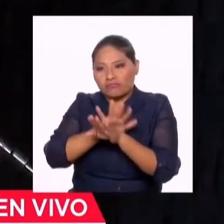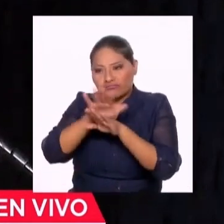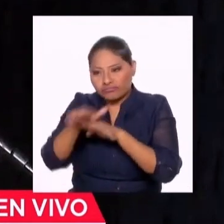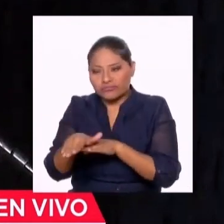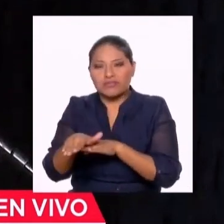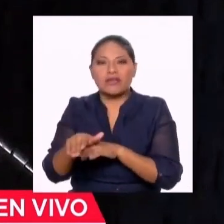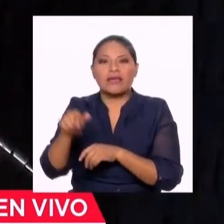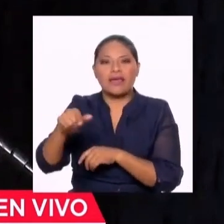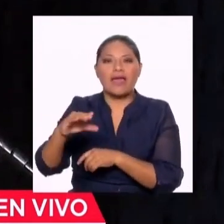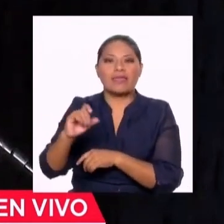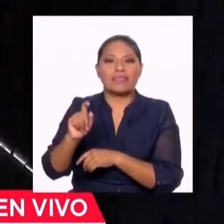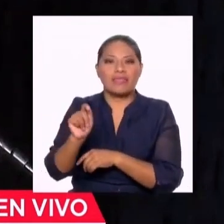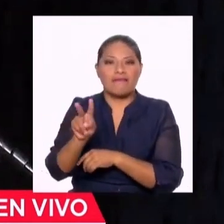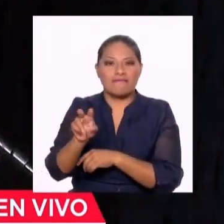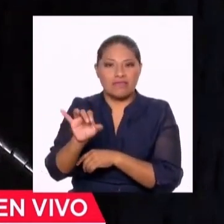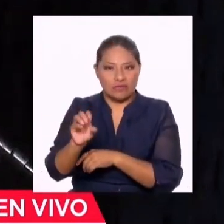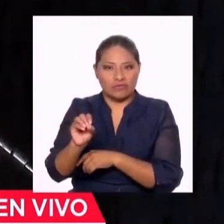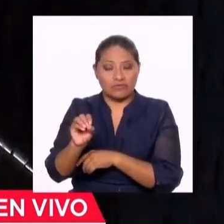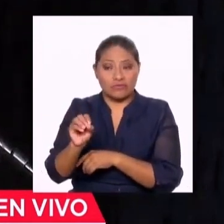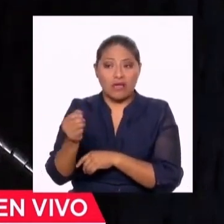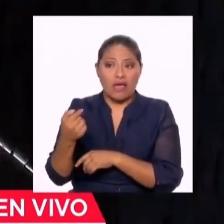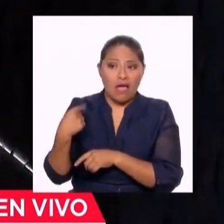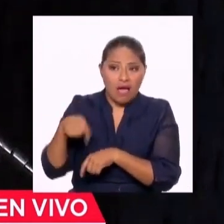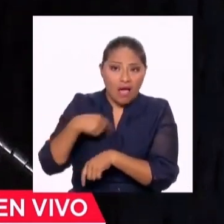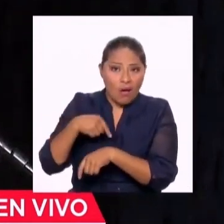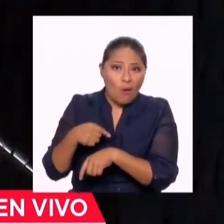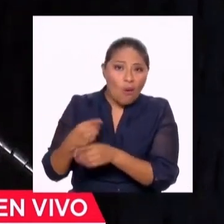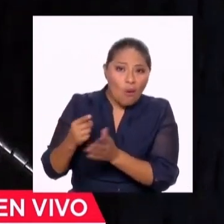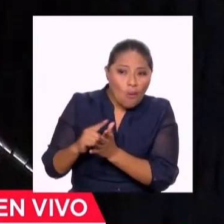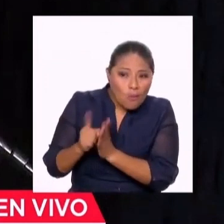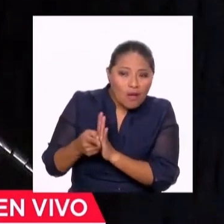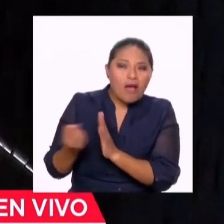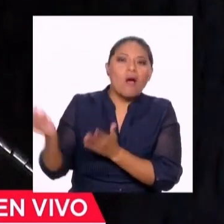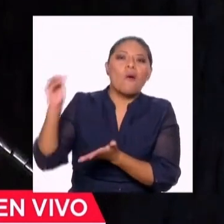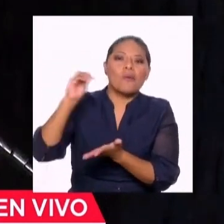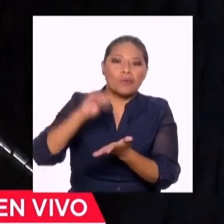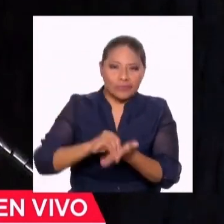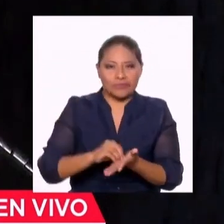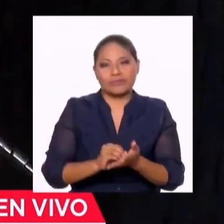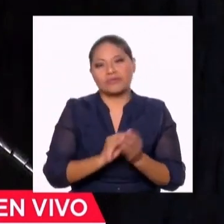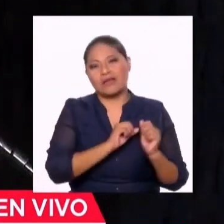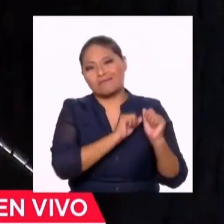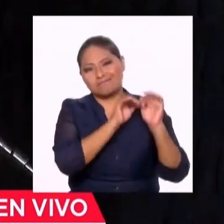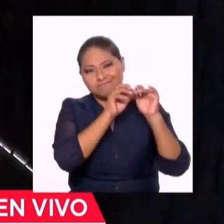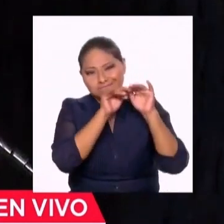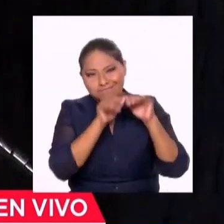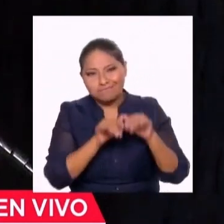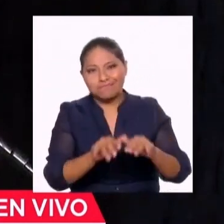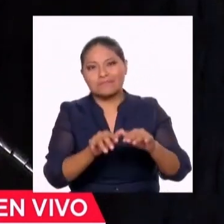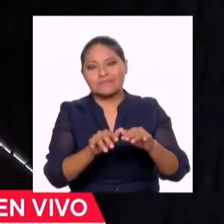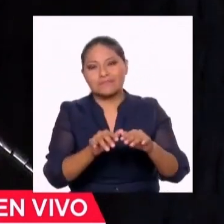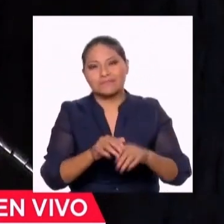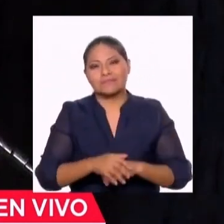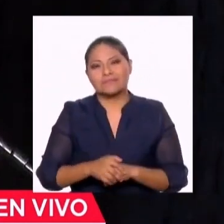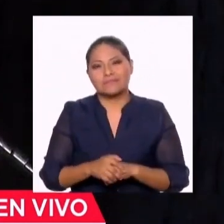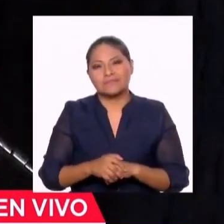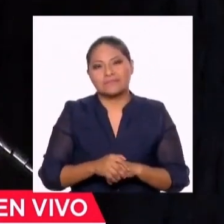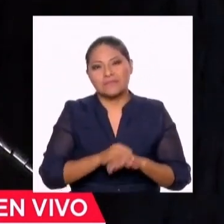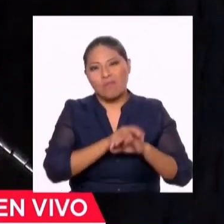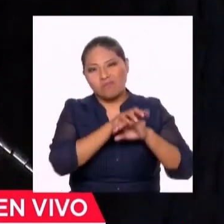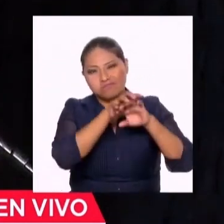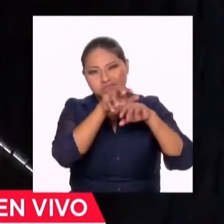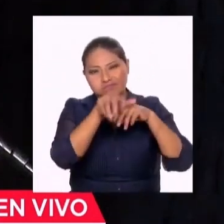Atavillos. Hace pocas horas se produjo otro deslizamiento, y nuestros sectores